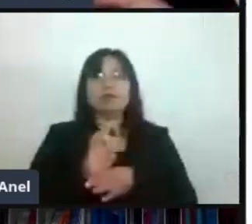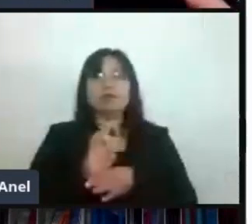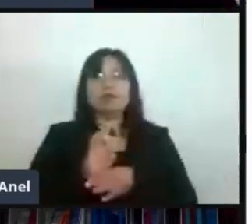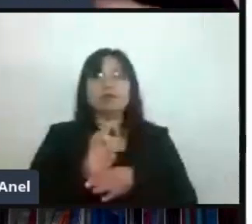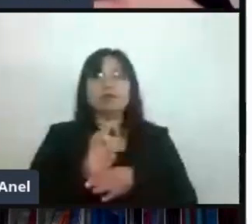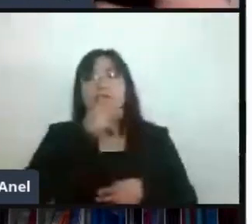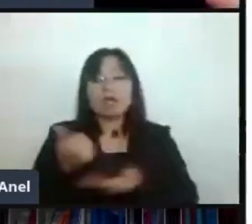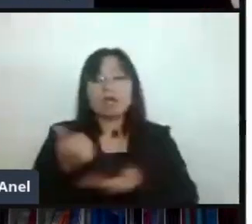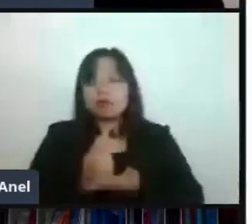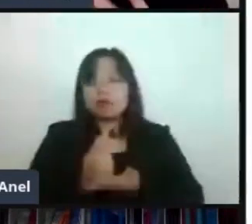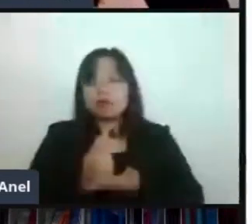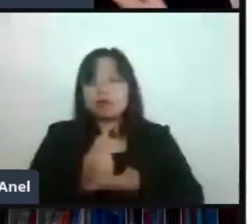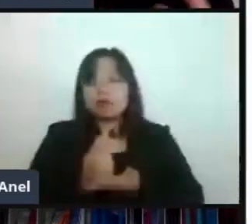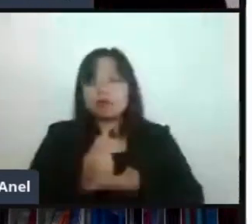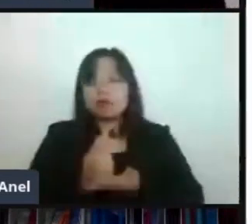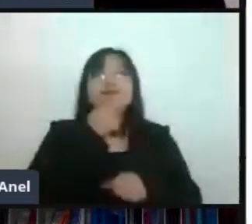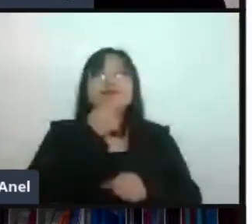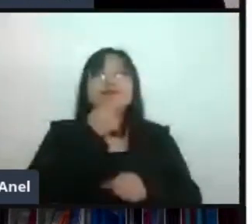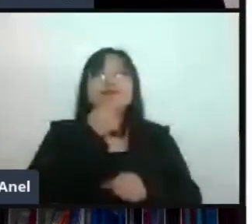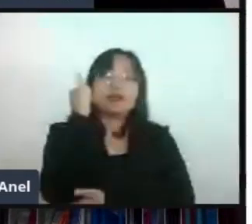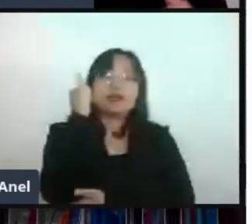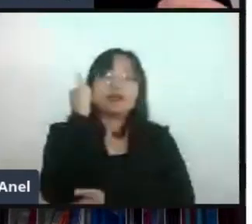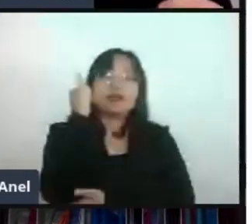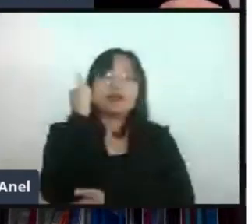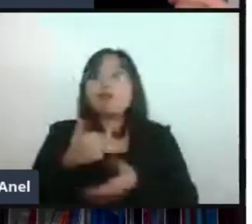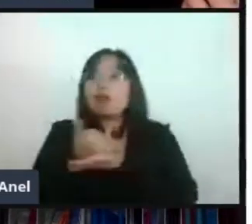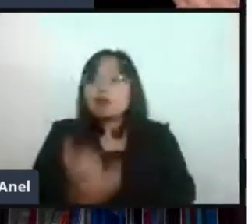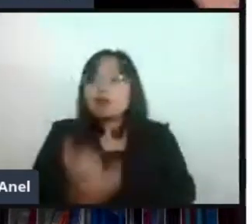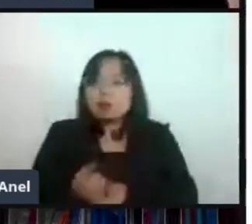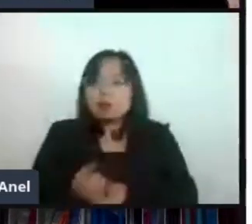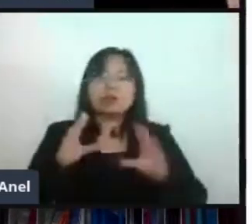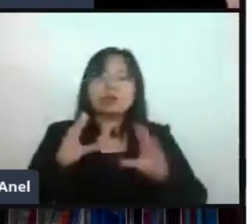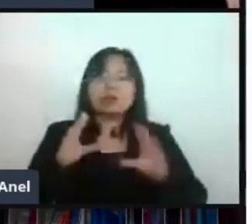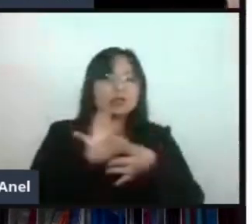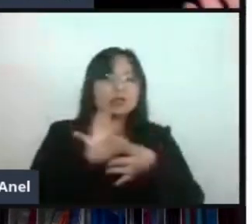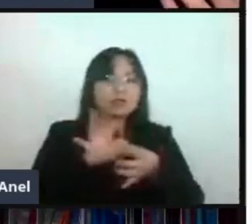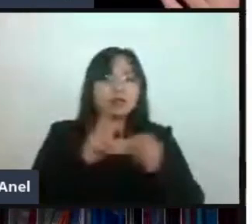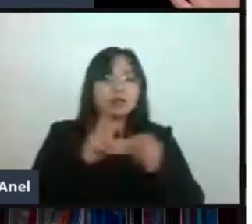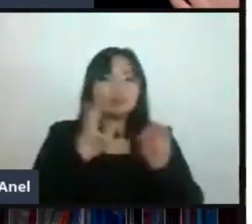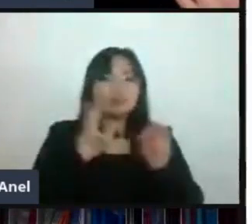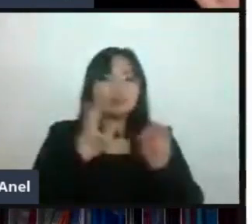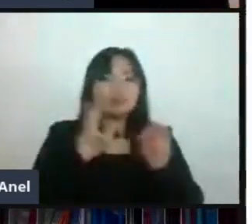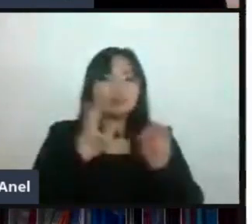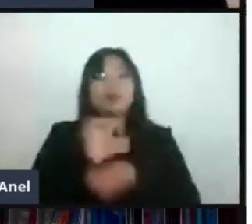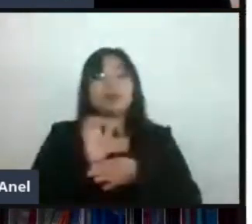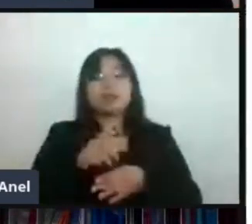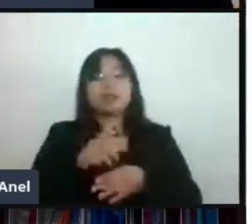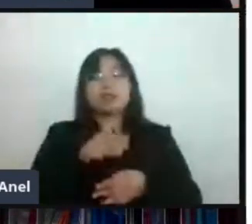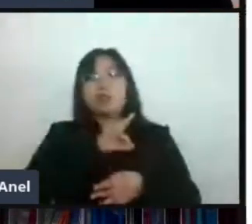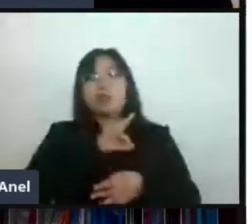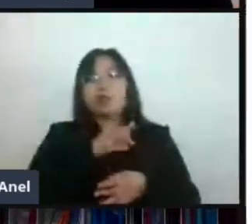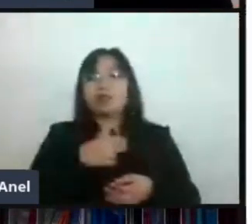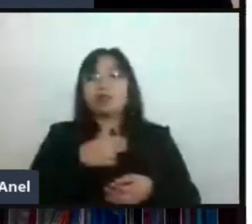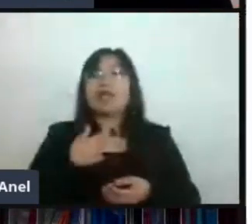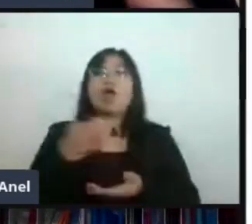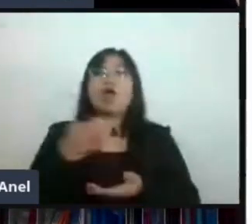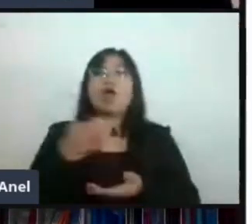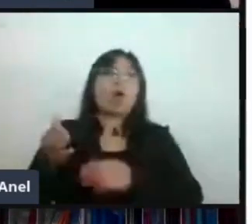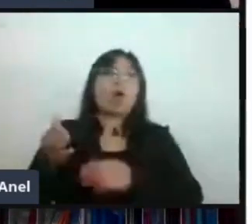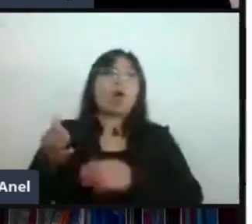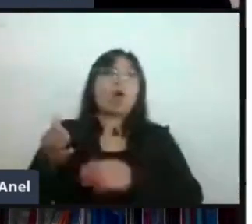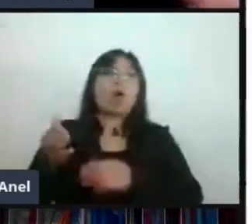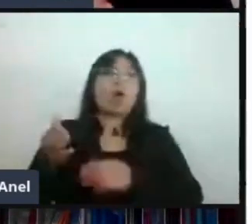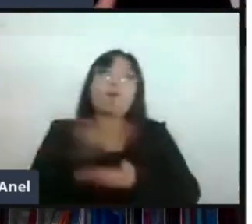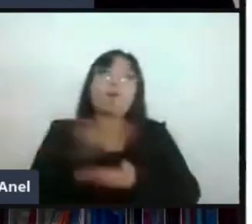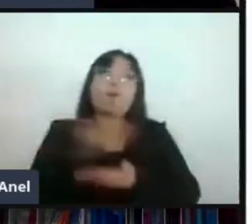muy importante cómo los apoyamos, cómo los involucramos y de esa forma hacerlos parte. Eso va a ser algo muy bueno, muy bonito. Así que